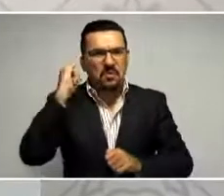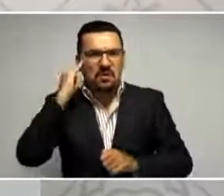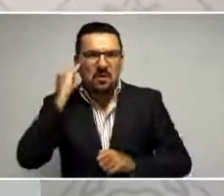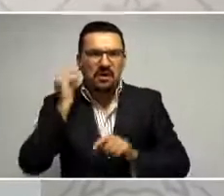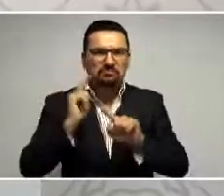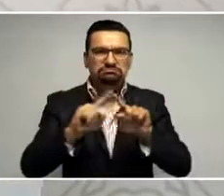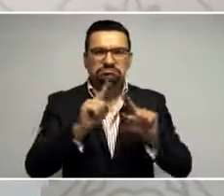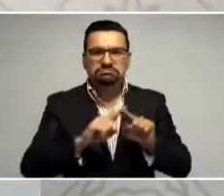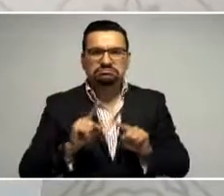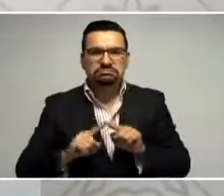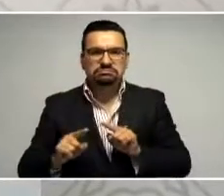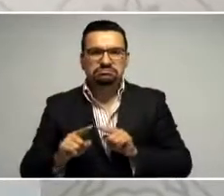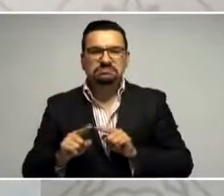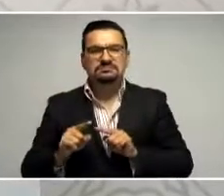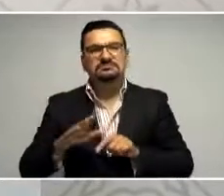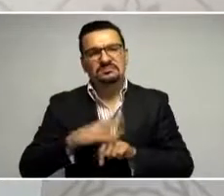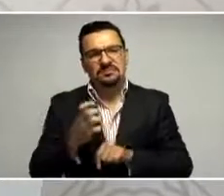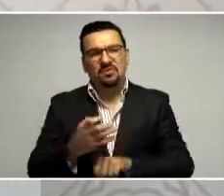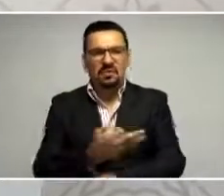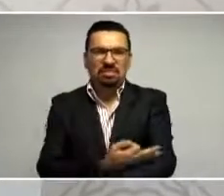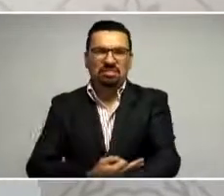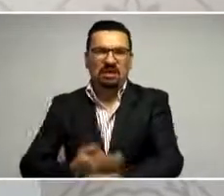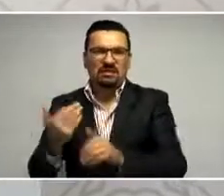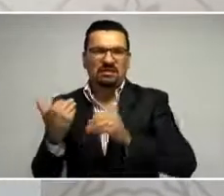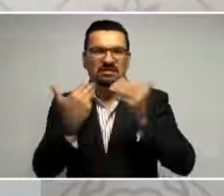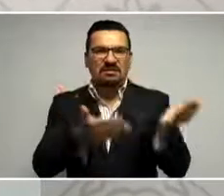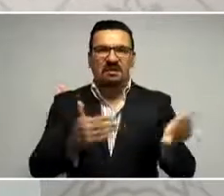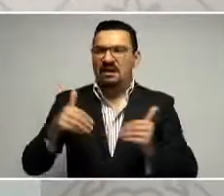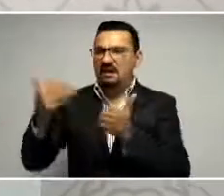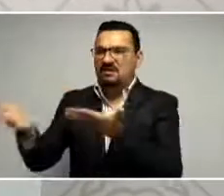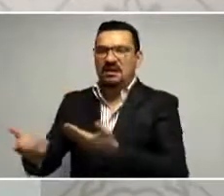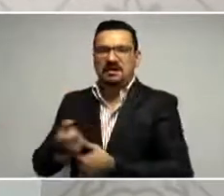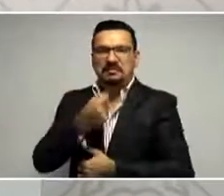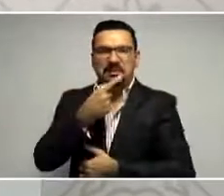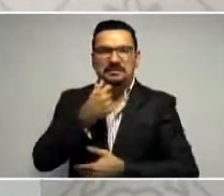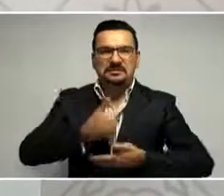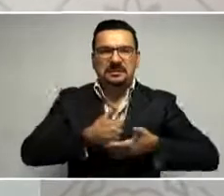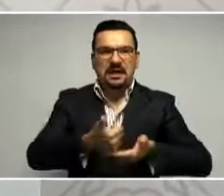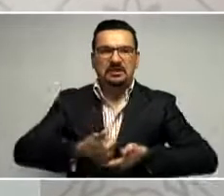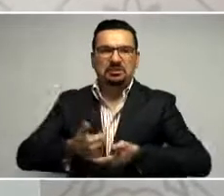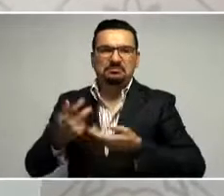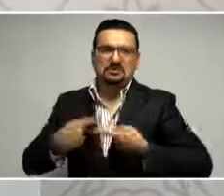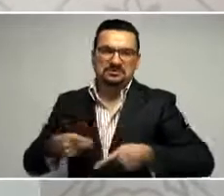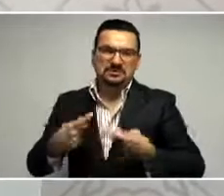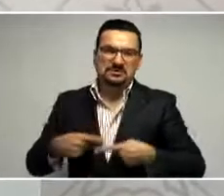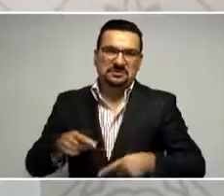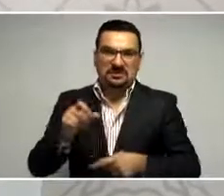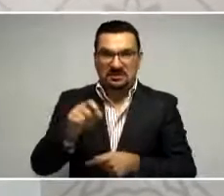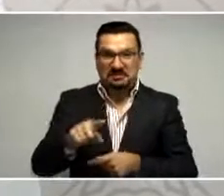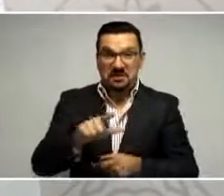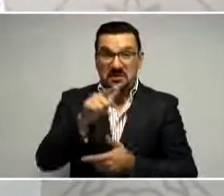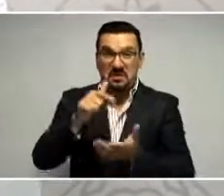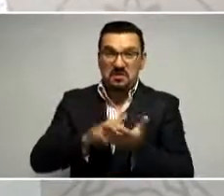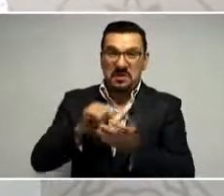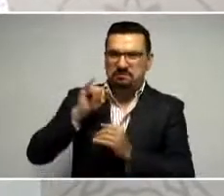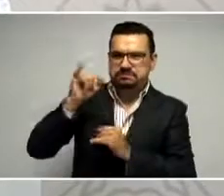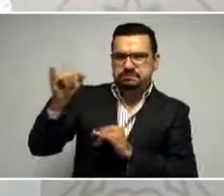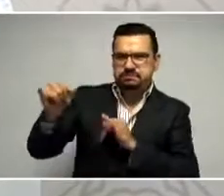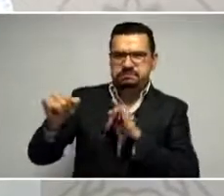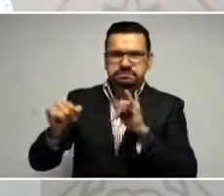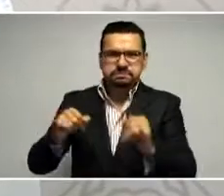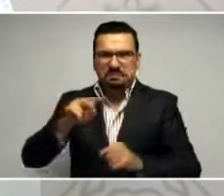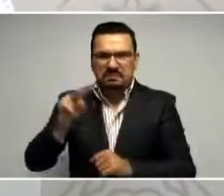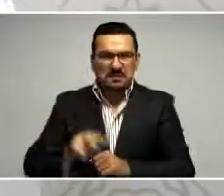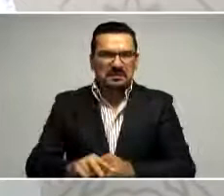comunidades ha demorado la llegada de los medicamentos, más aún en aquellos que ni